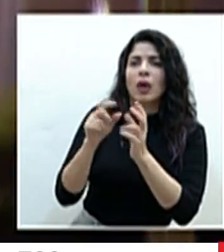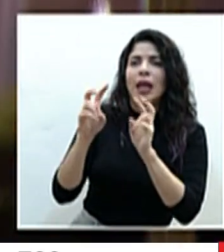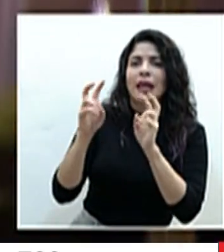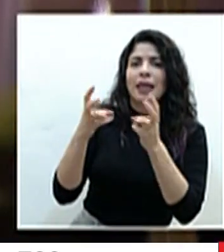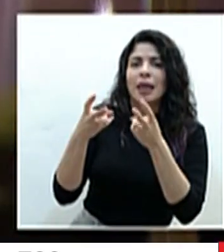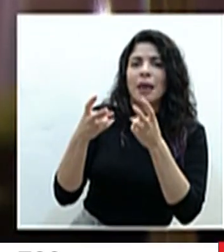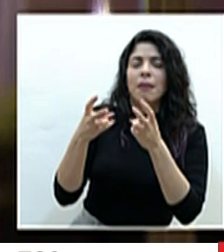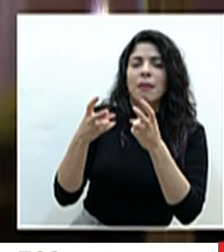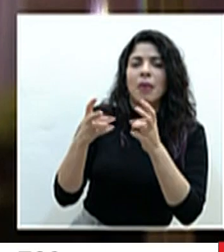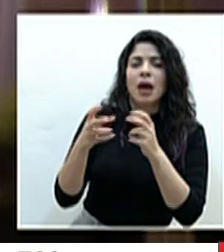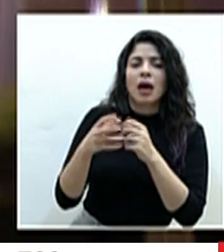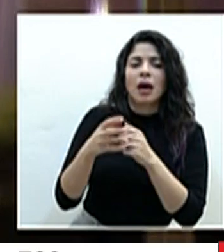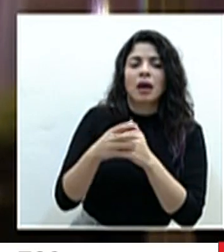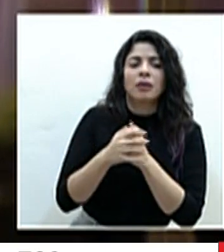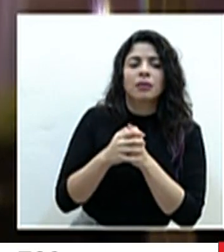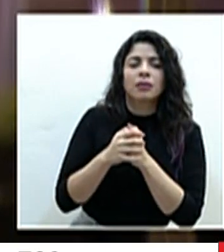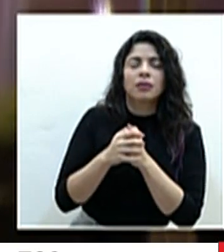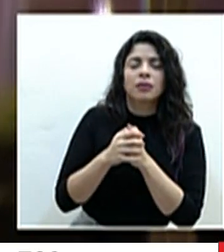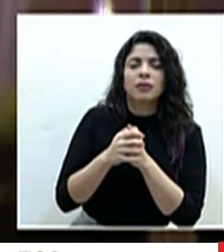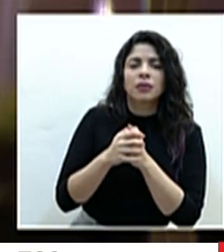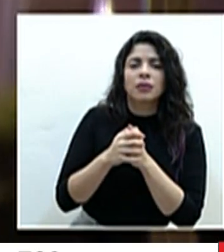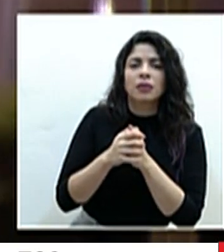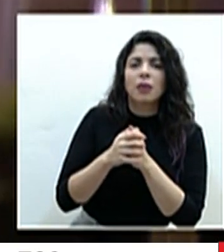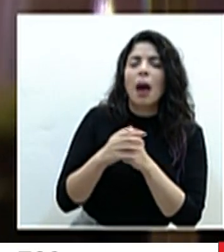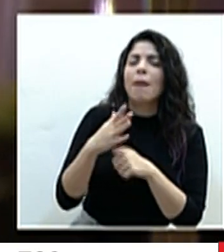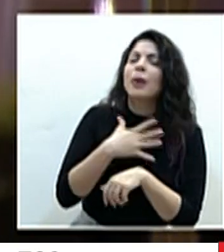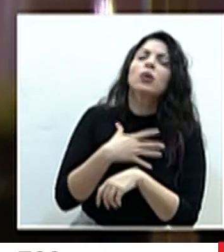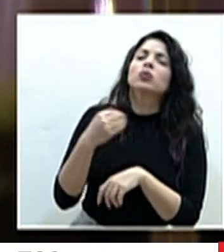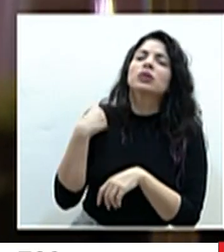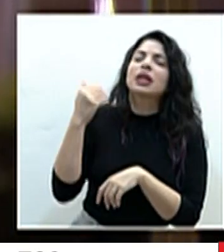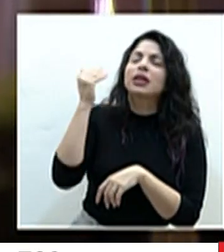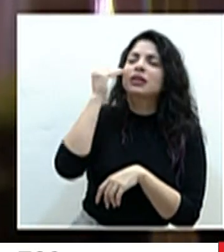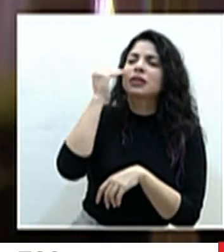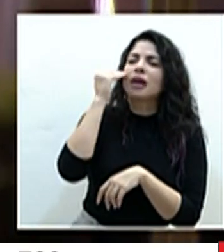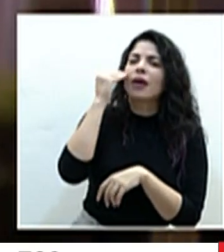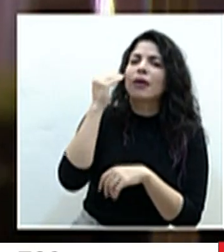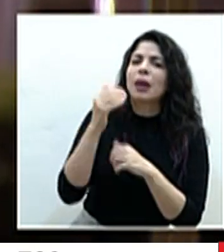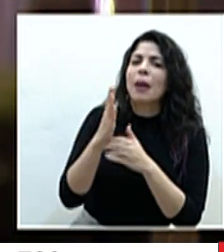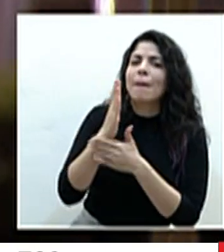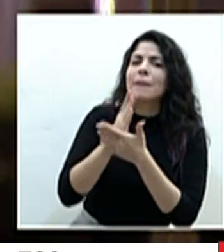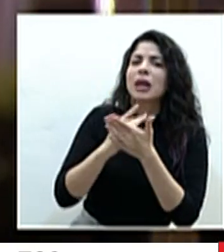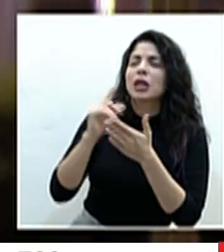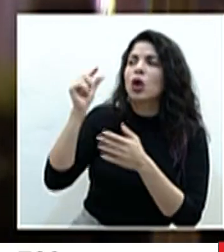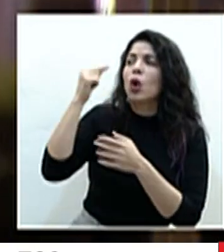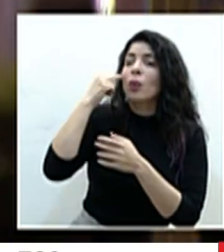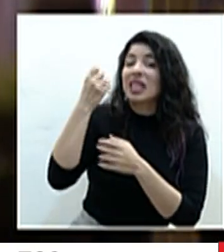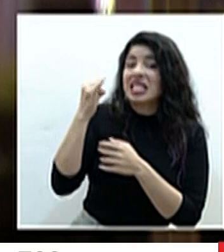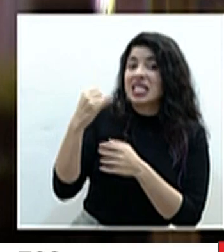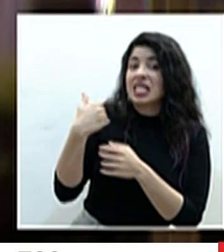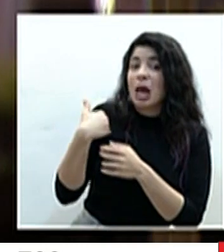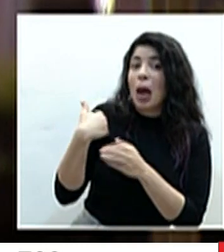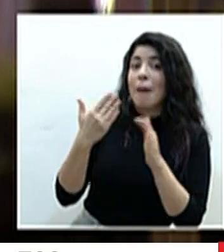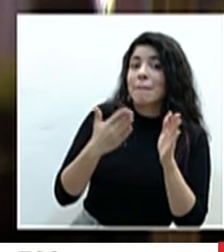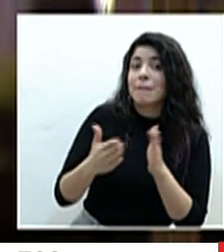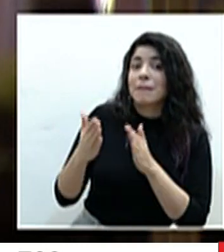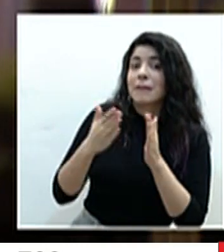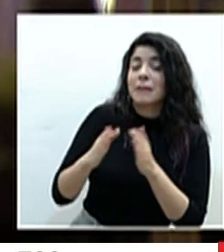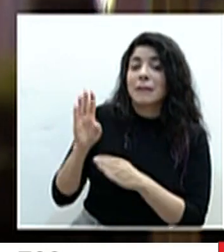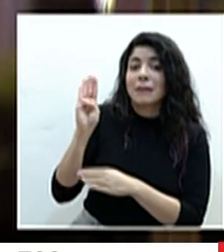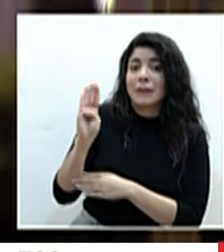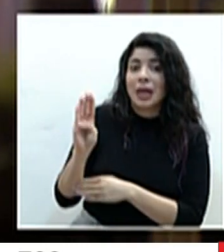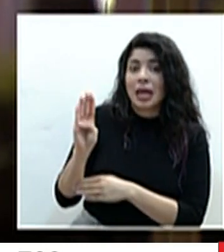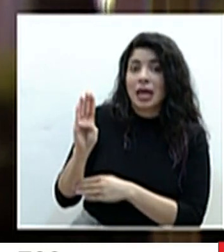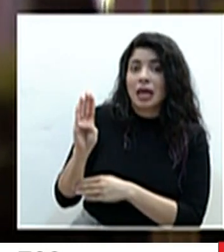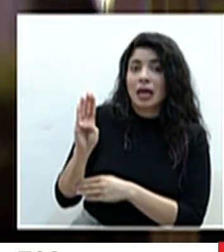del presupuesto extraordinario. Nos gustaría saber de parte del gobierno si hay un plan B para poder entregar estos